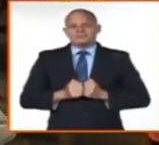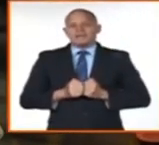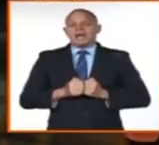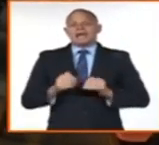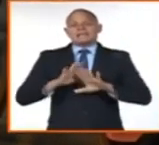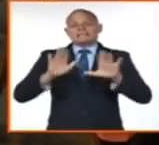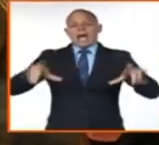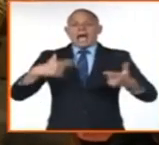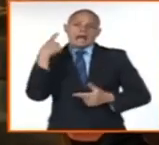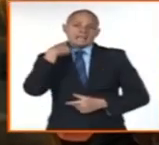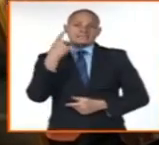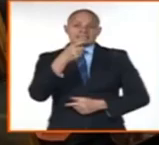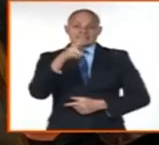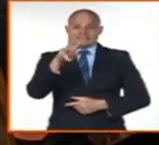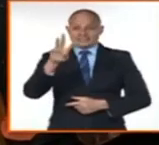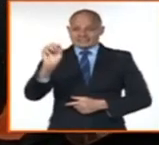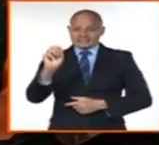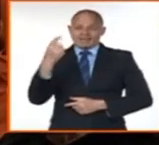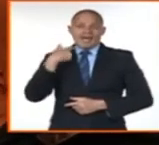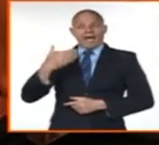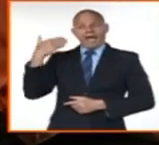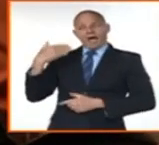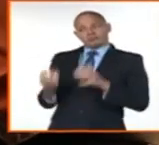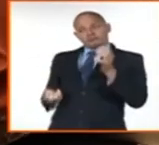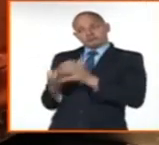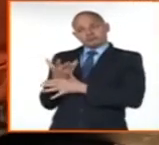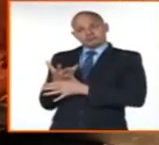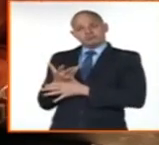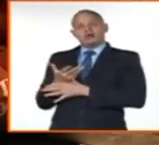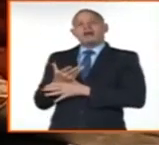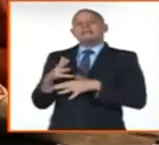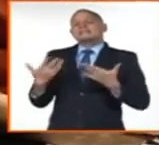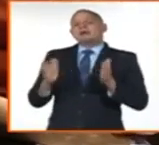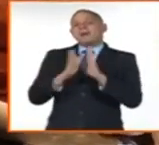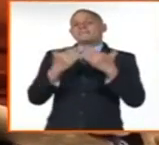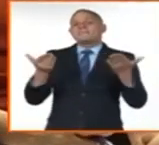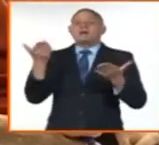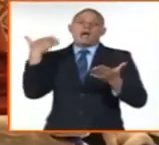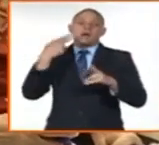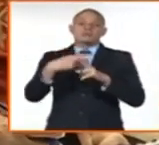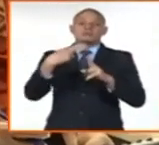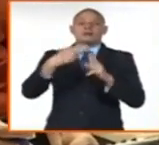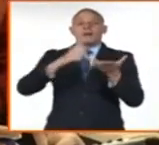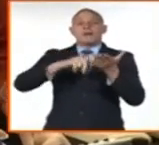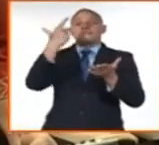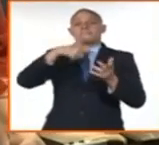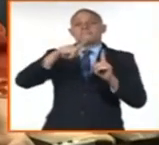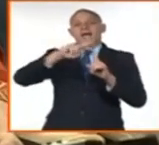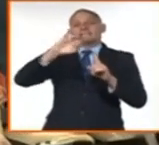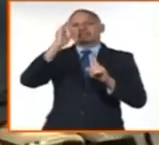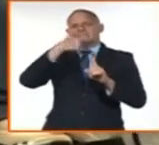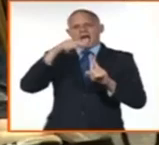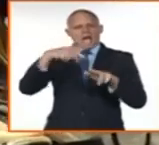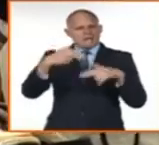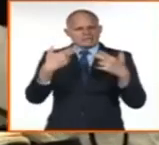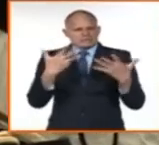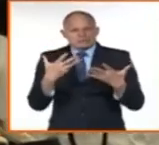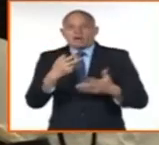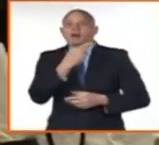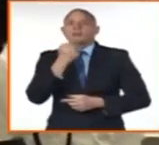130 aniversario de la fundación por Martí del periódico Patria. Martí, como hizo en la Edad de Oro,